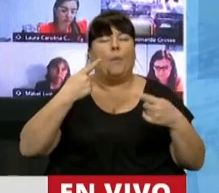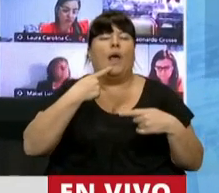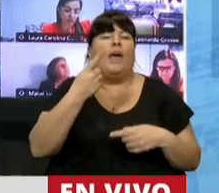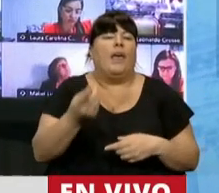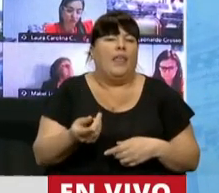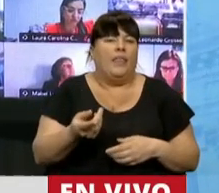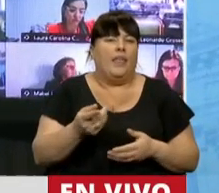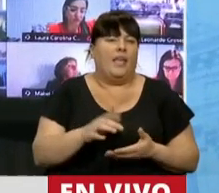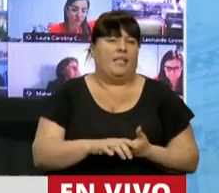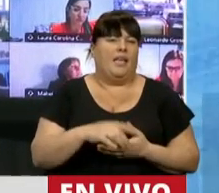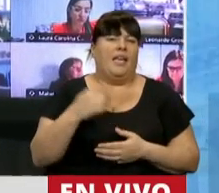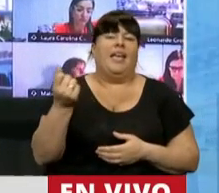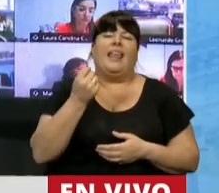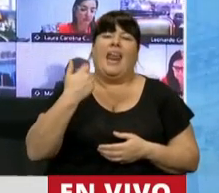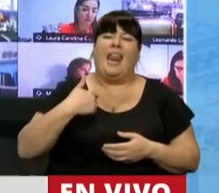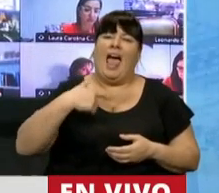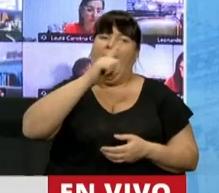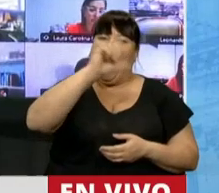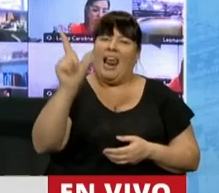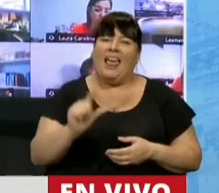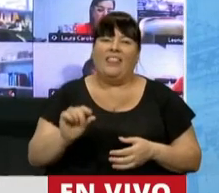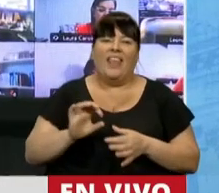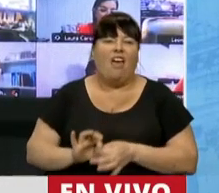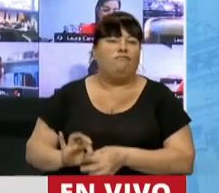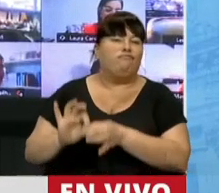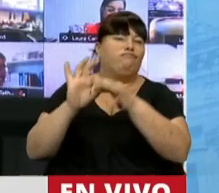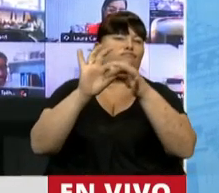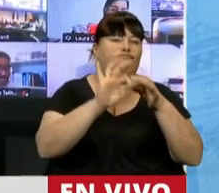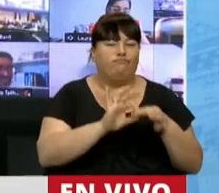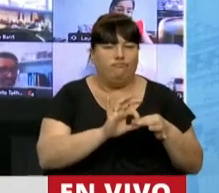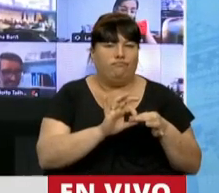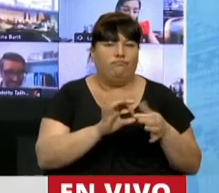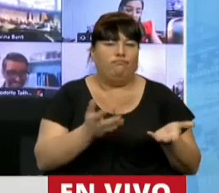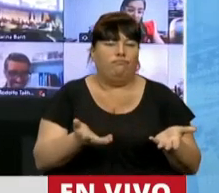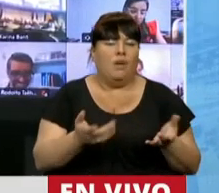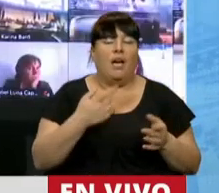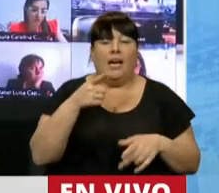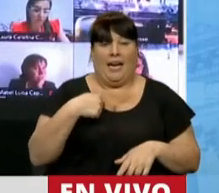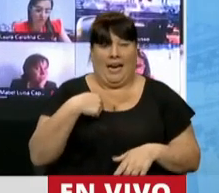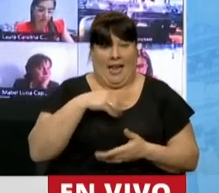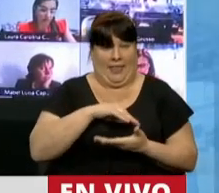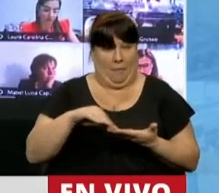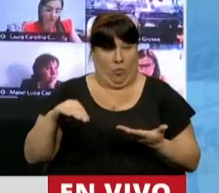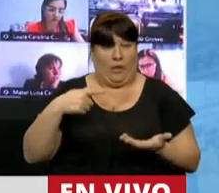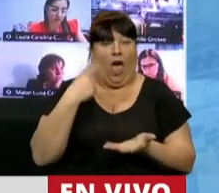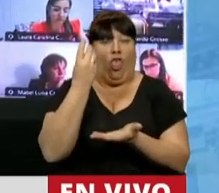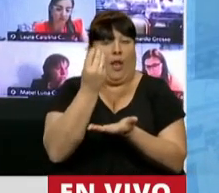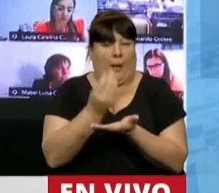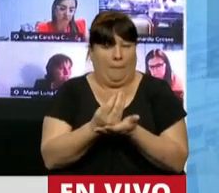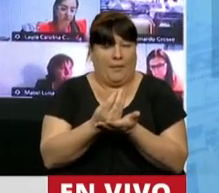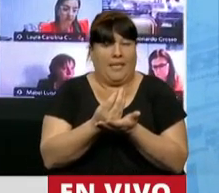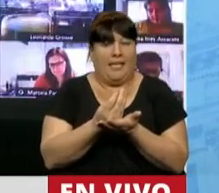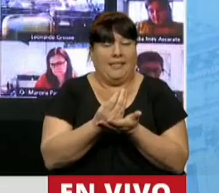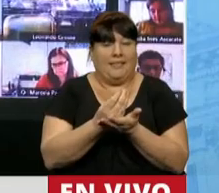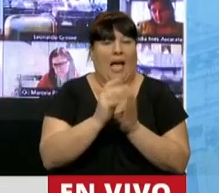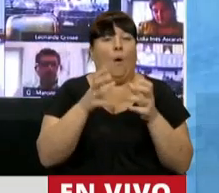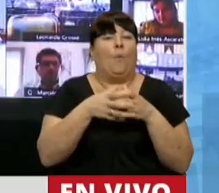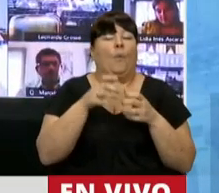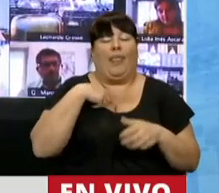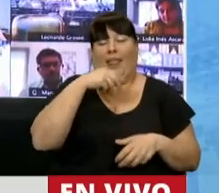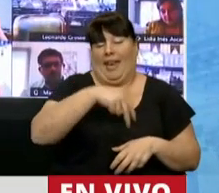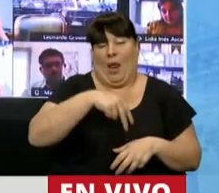situación. En segundo lugar, quiero mencionar que el presidente se ha cansado